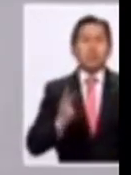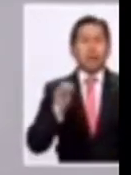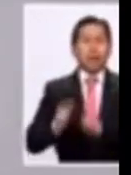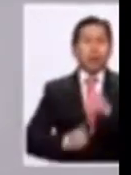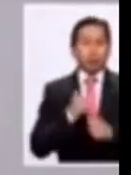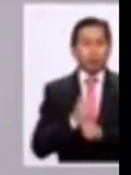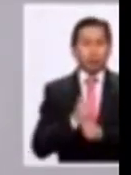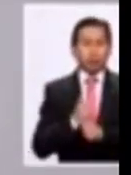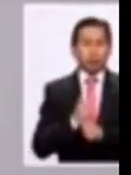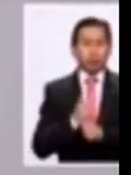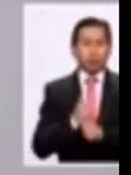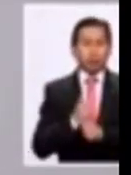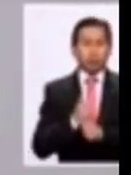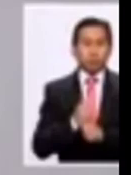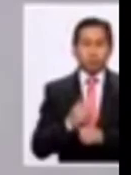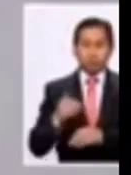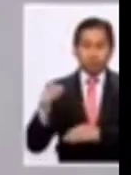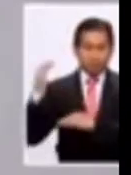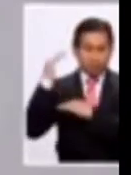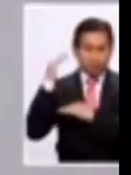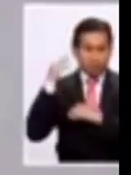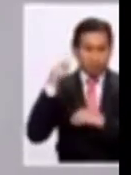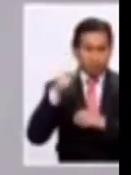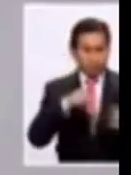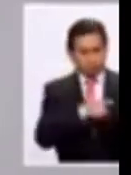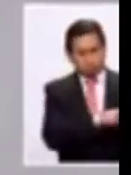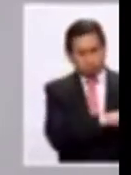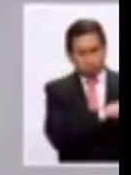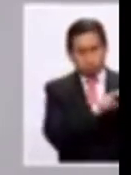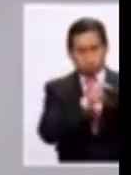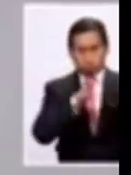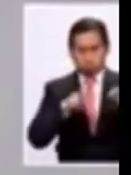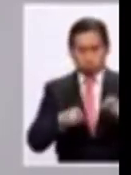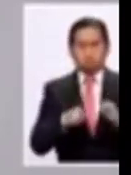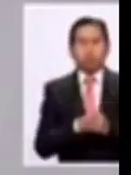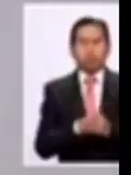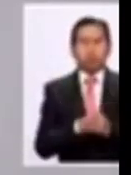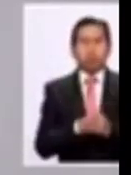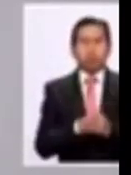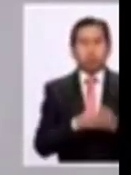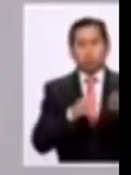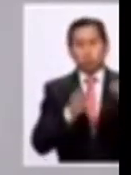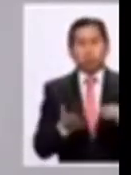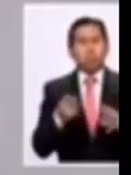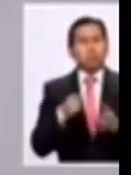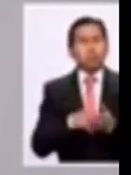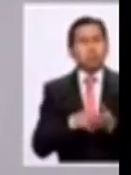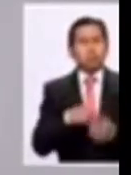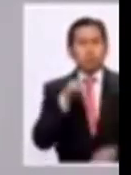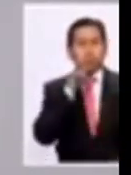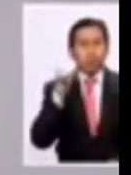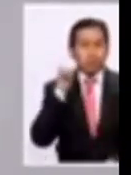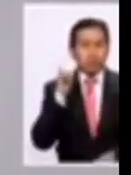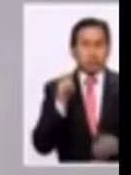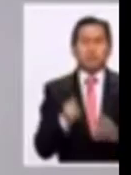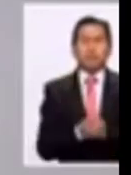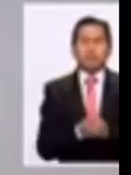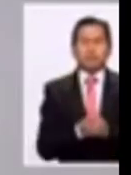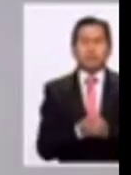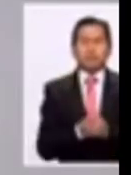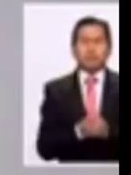quien viajó de santa cruz el descenso se produjo el día de ayer